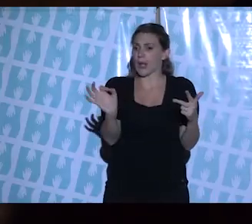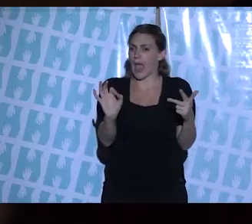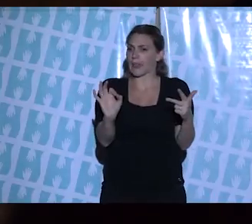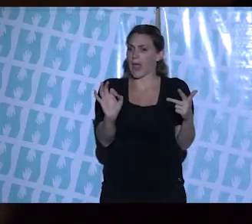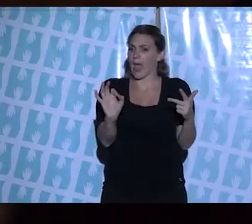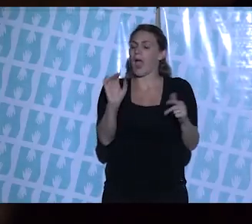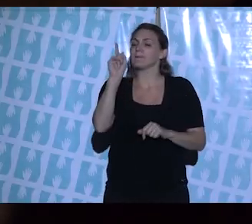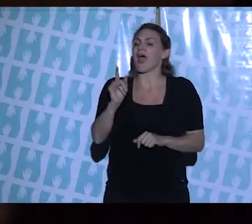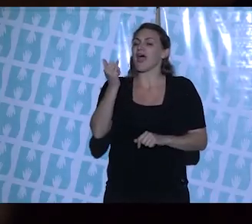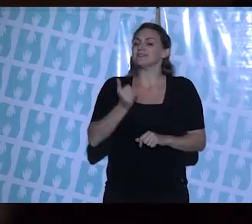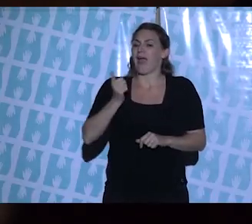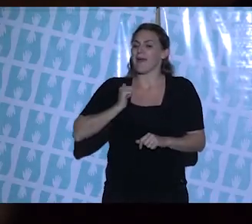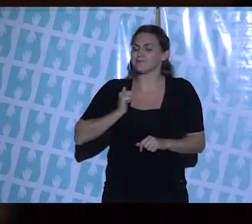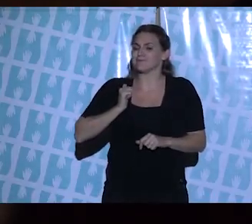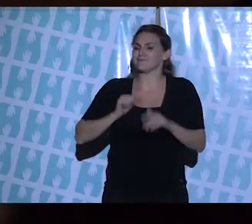constipación,